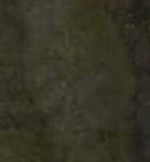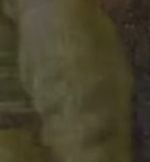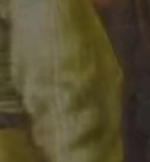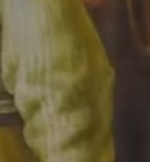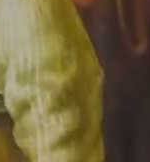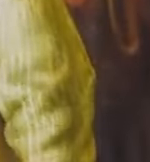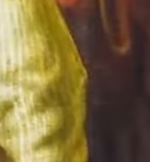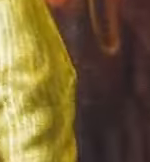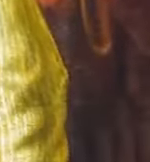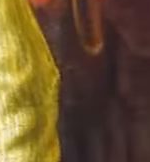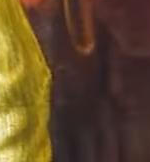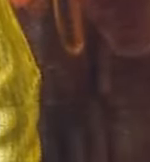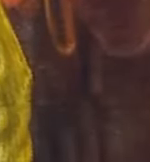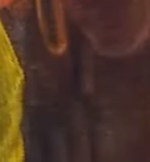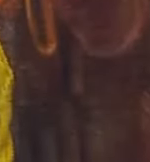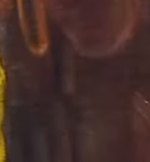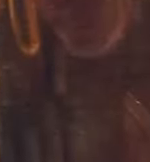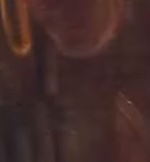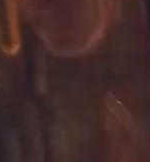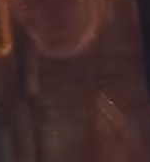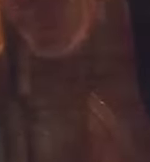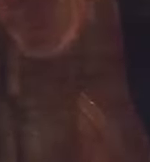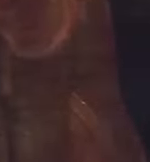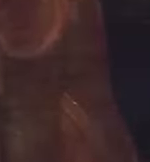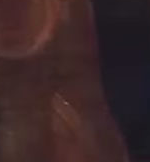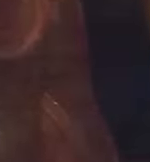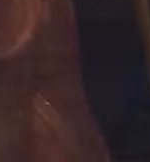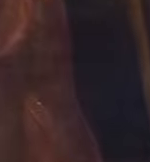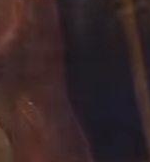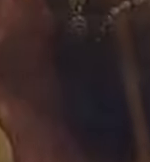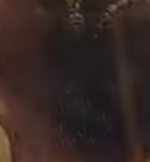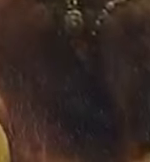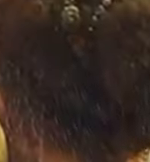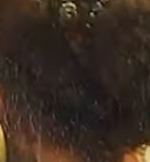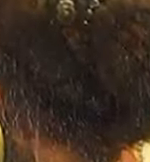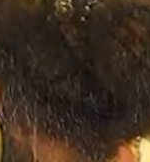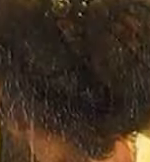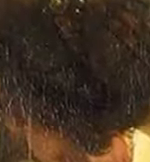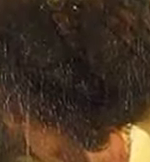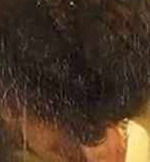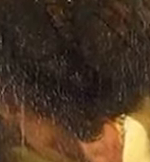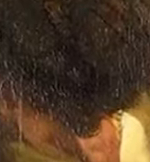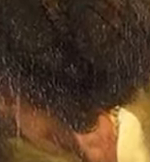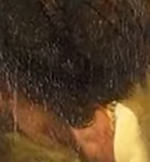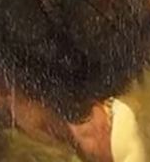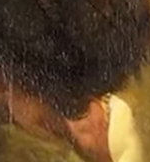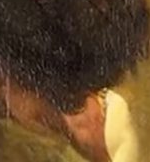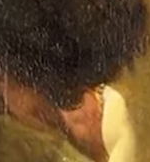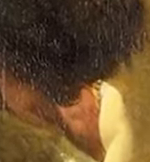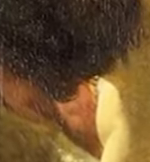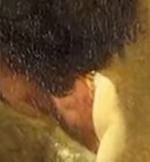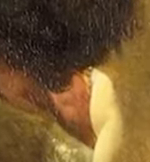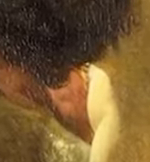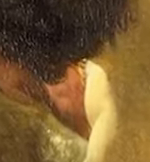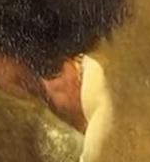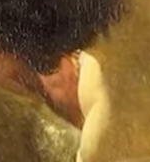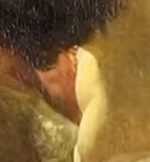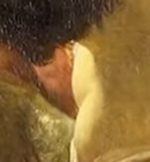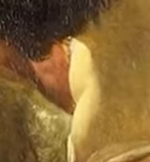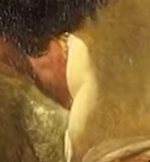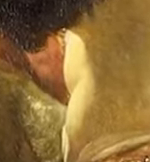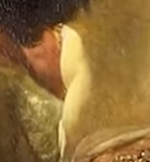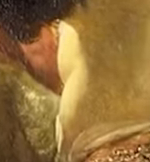la obra de Rembrandt comprende retratos, autorretratos, pinturas monumentales y grabados miniaturas de la época del barroco. Empezó